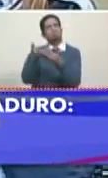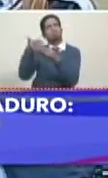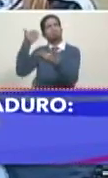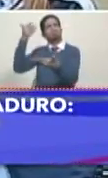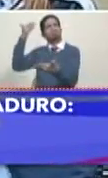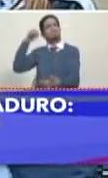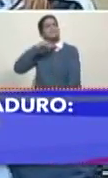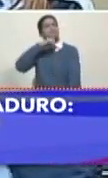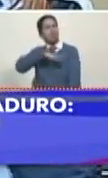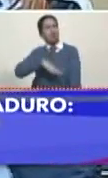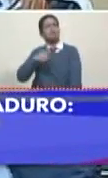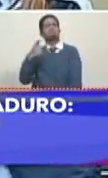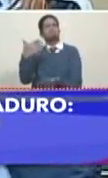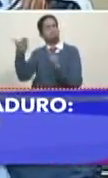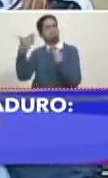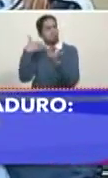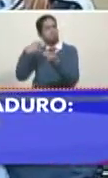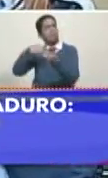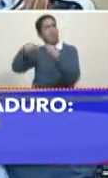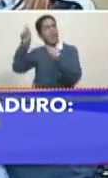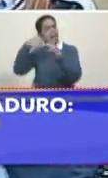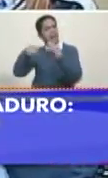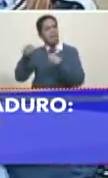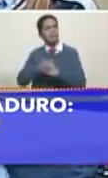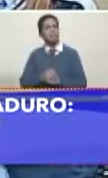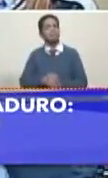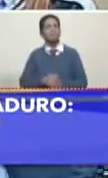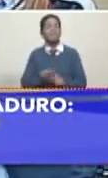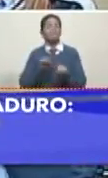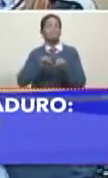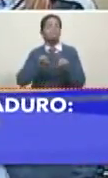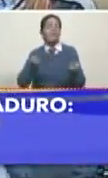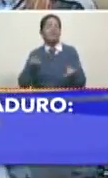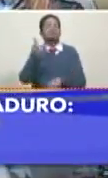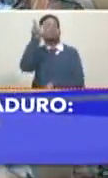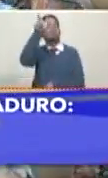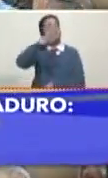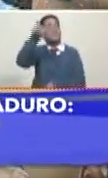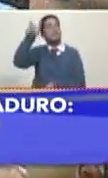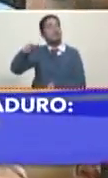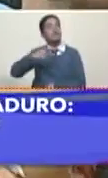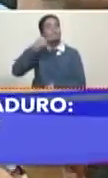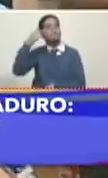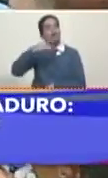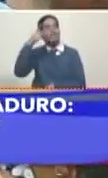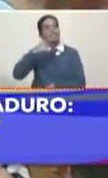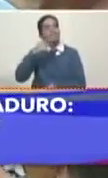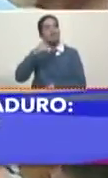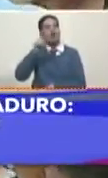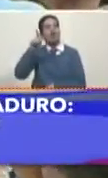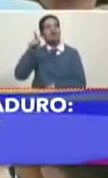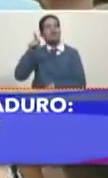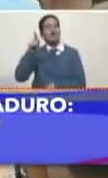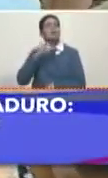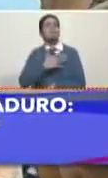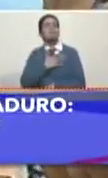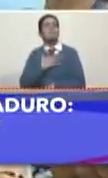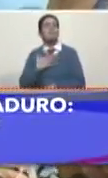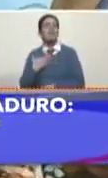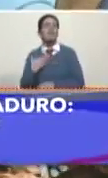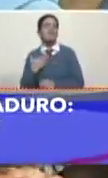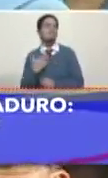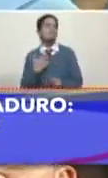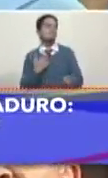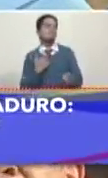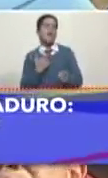nuestra historia. Sus políticos en Washington, en cambio, están dispuestos a enviar a sus hijos e hijos